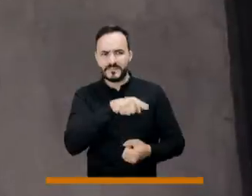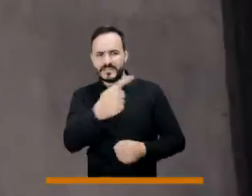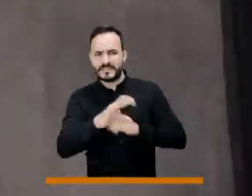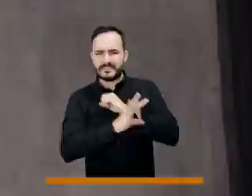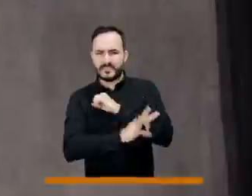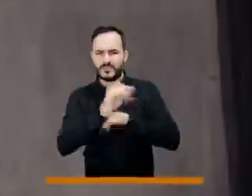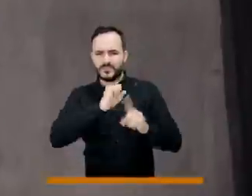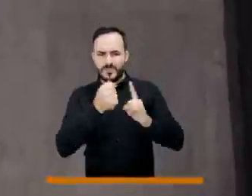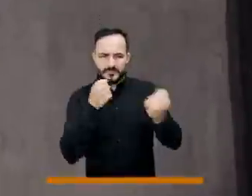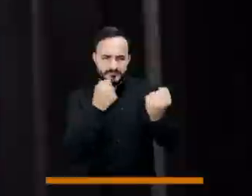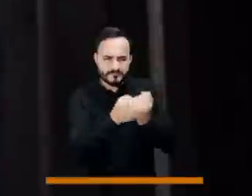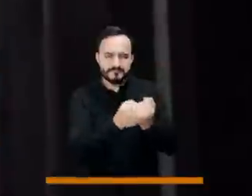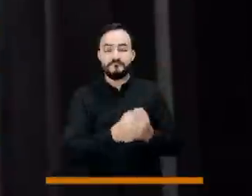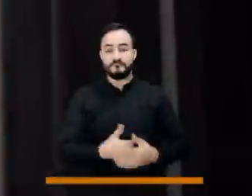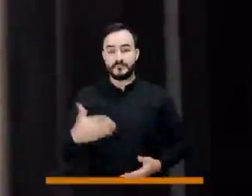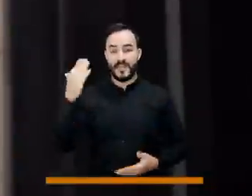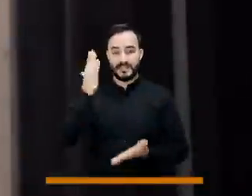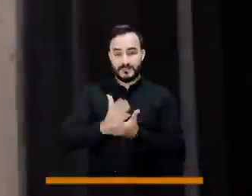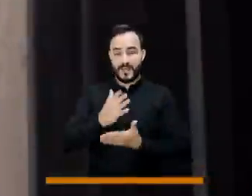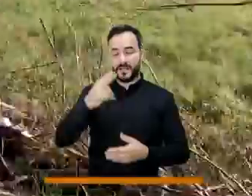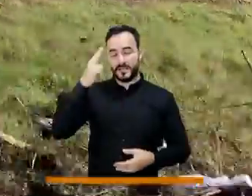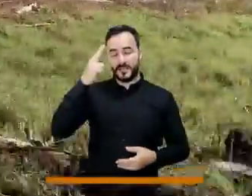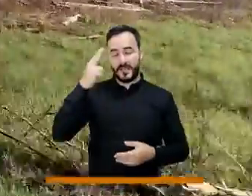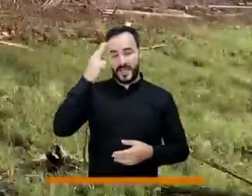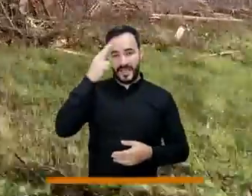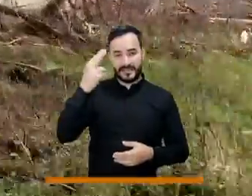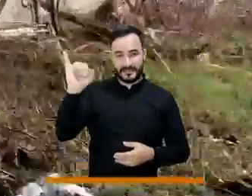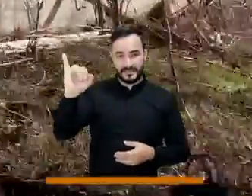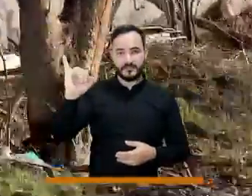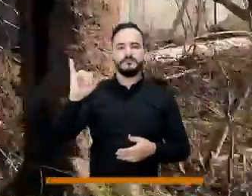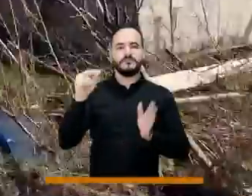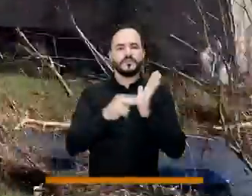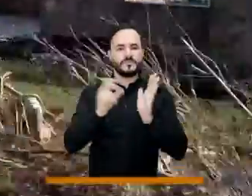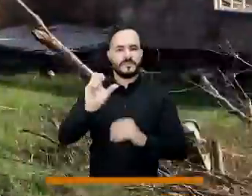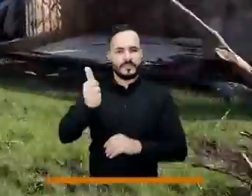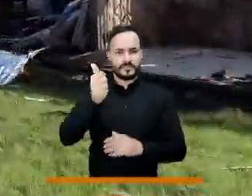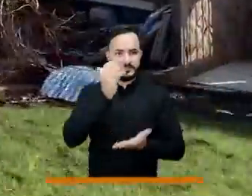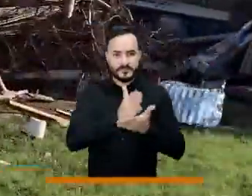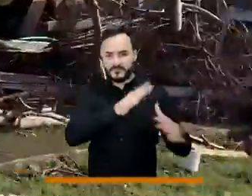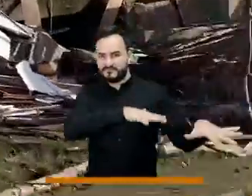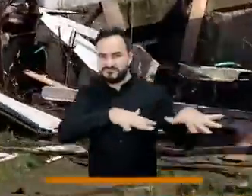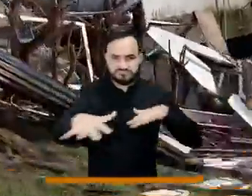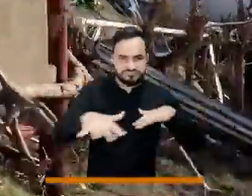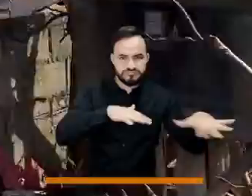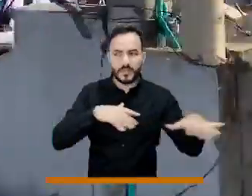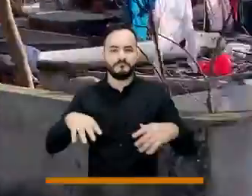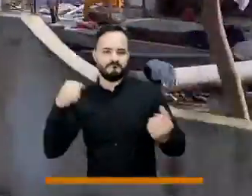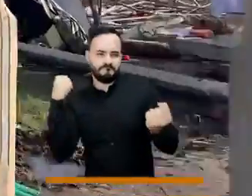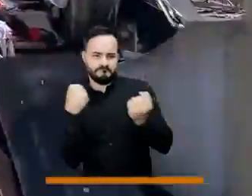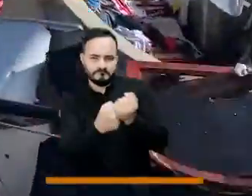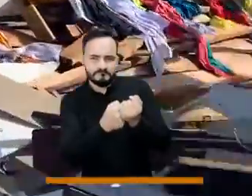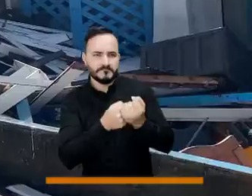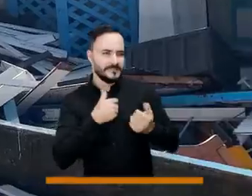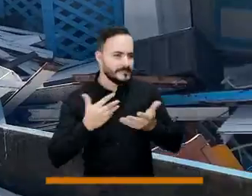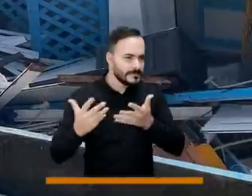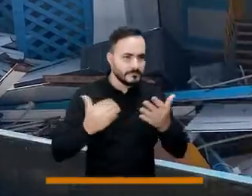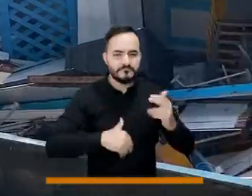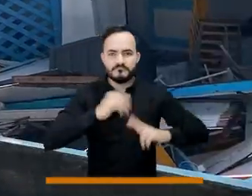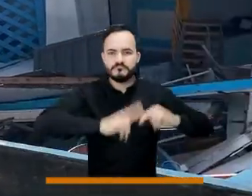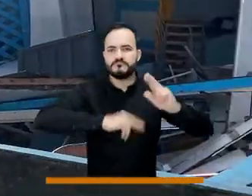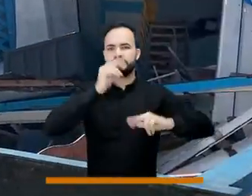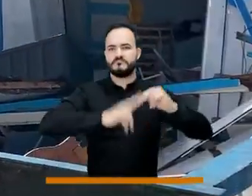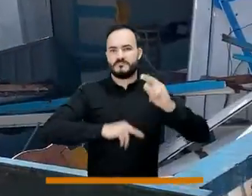psicosocial. También estuvimos en Haití en el 2010, en el terremoto que sucedió allá en Haití. Allá realizamos